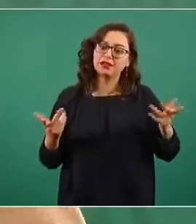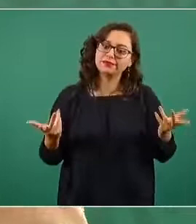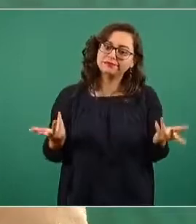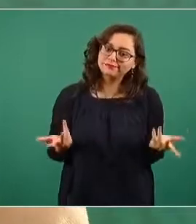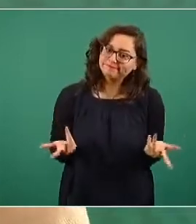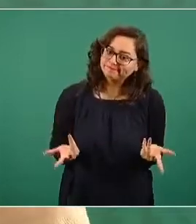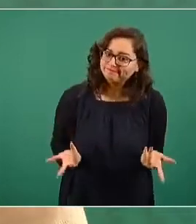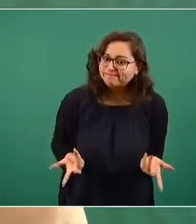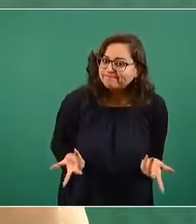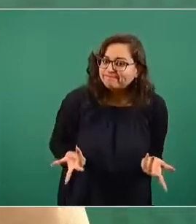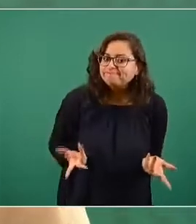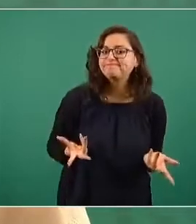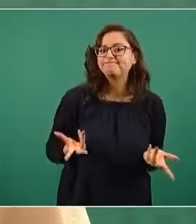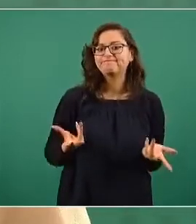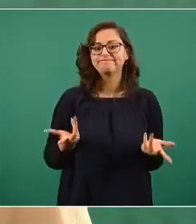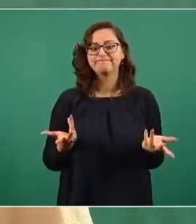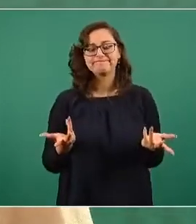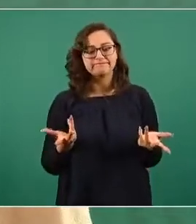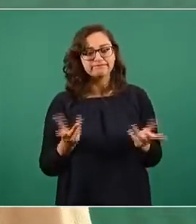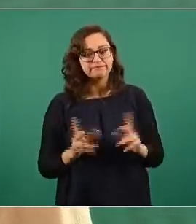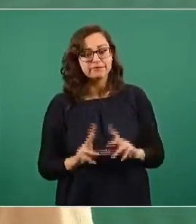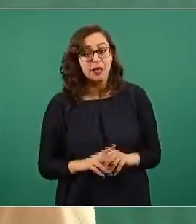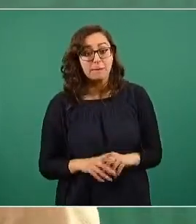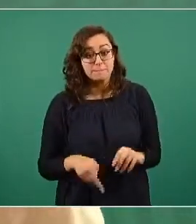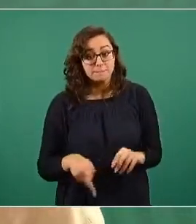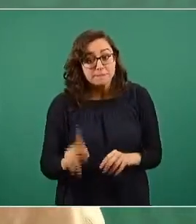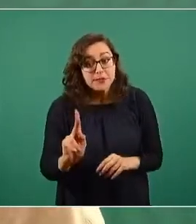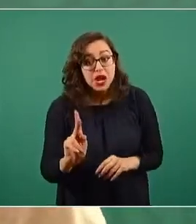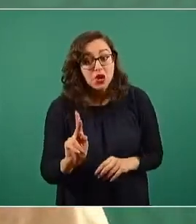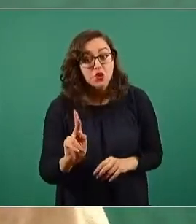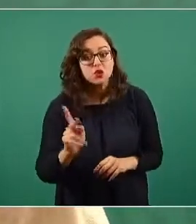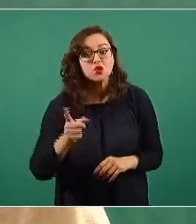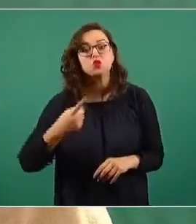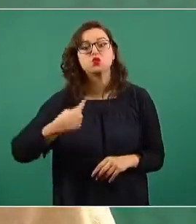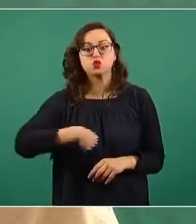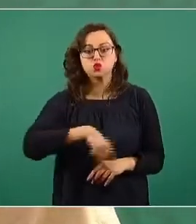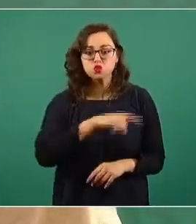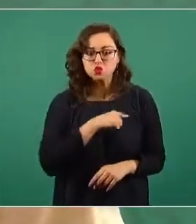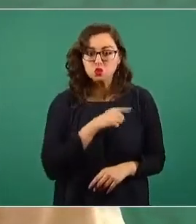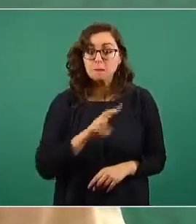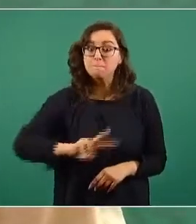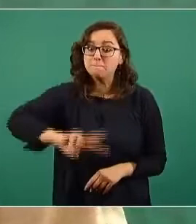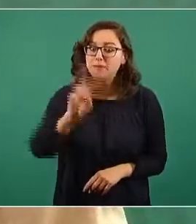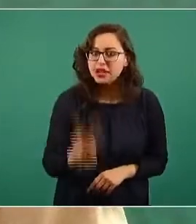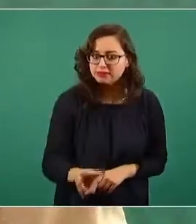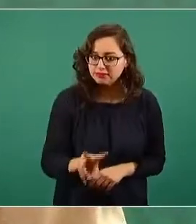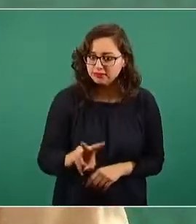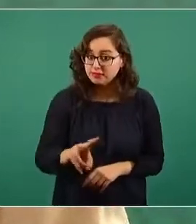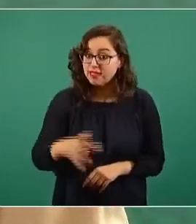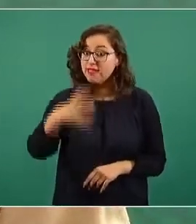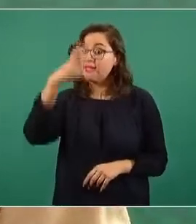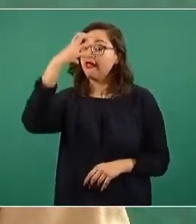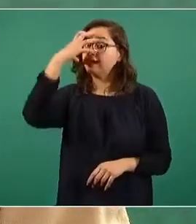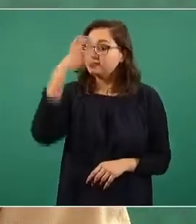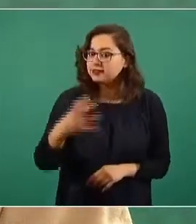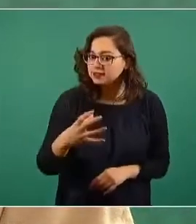está. Pero nosotros definitivamente, categóricamente, te digo que sí hemos atendido